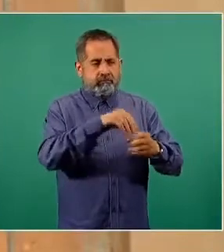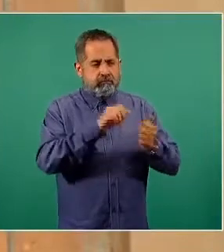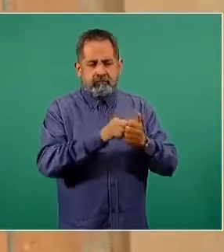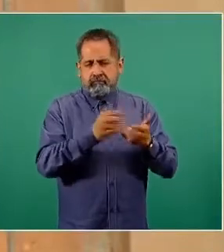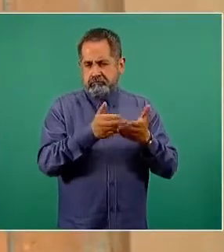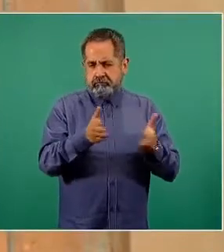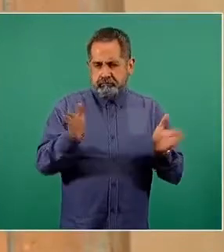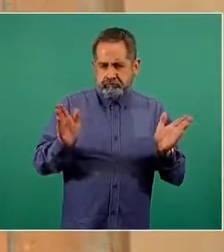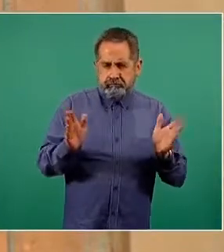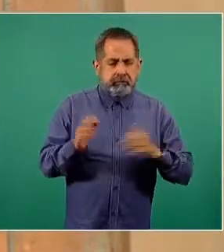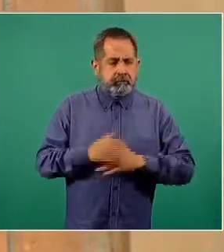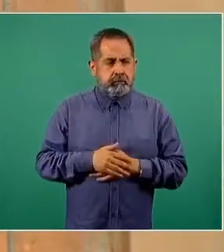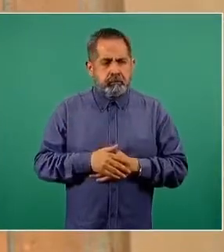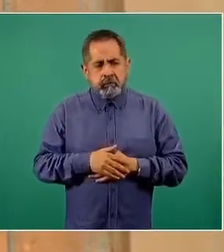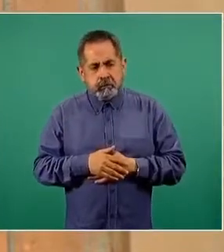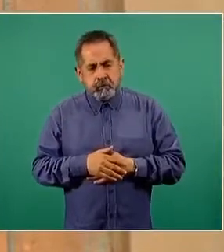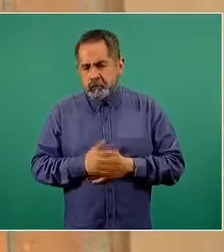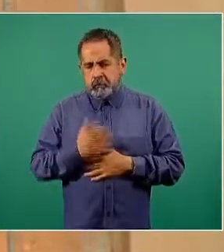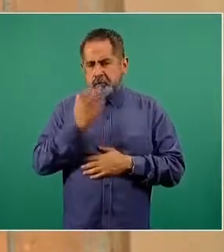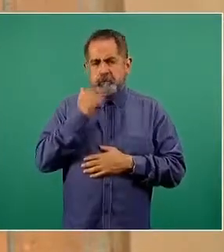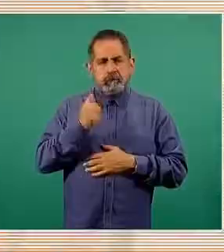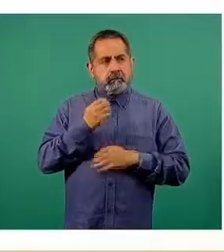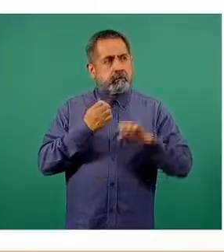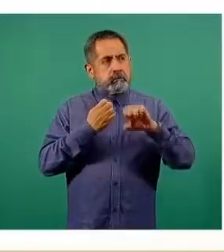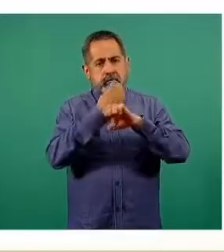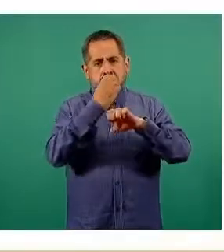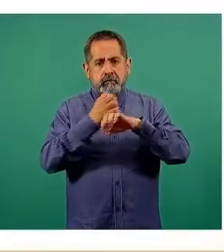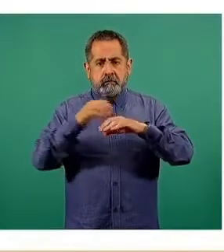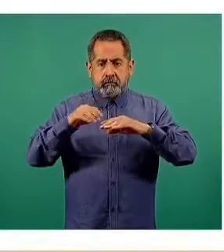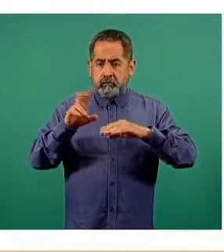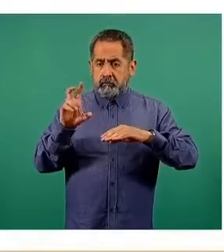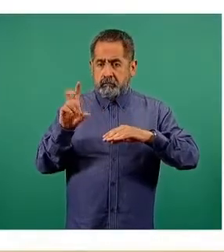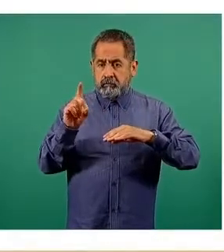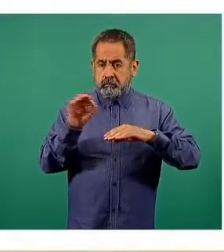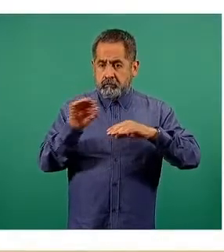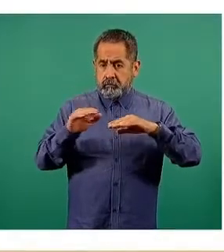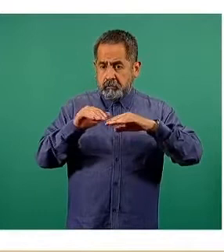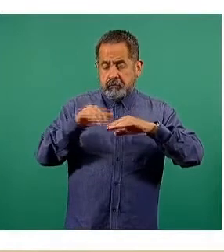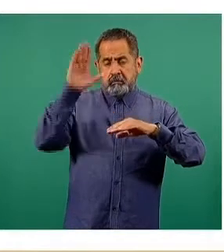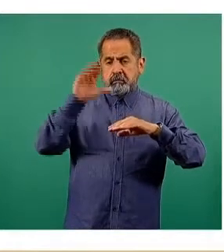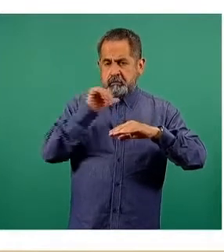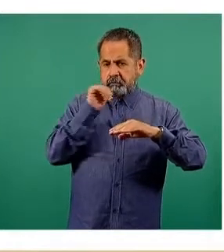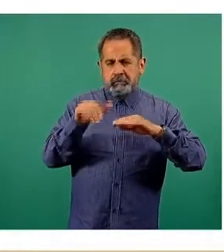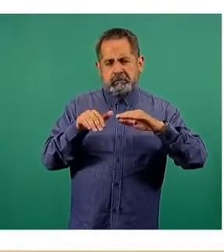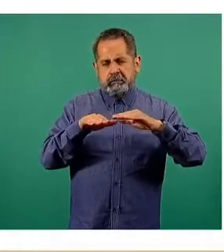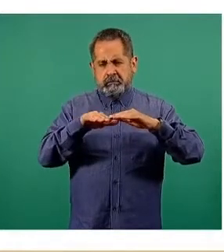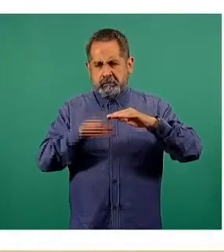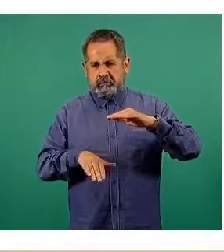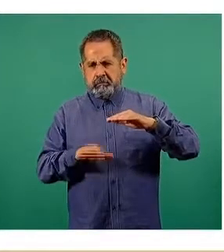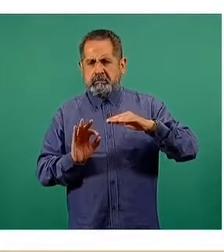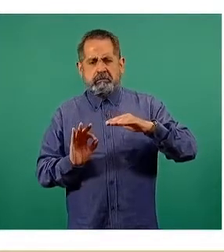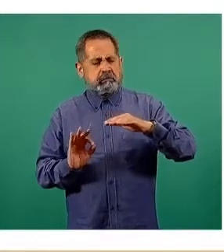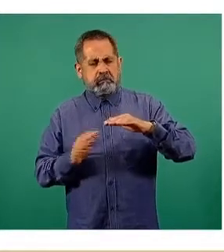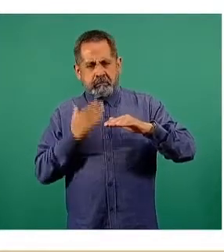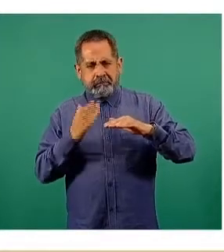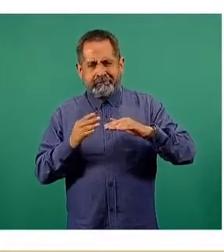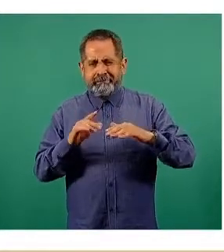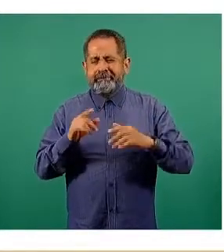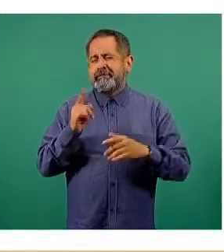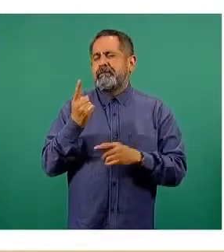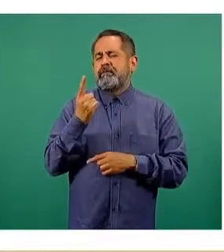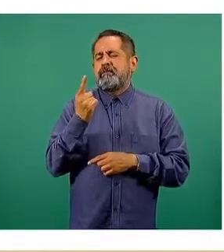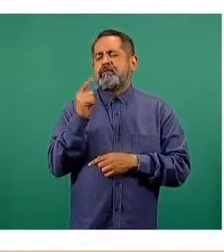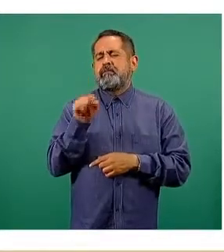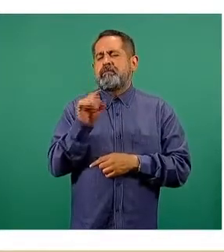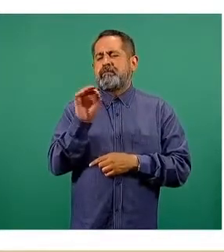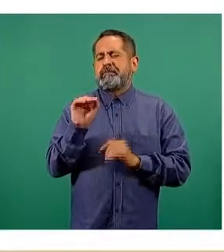general, en donde no tenemos ninguna entidad por encima del 30%, aunque hay un ligero incremento en la ocupación nacional de un punto